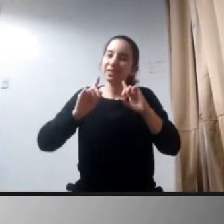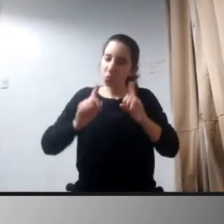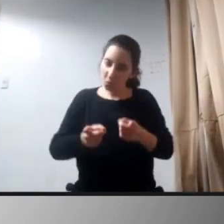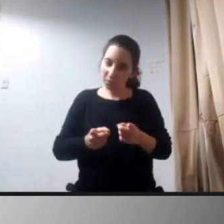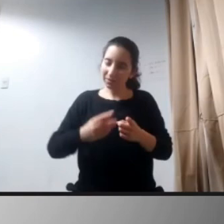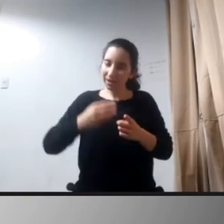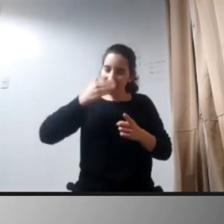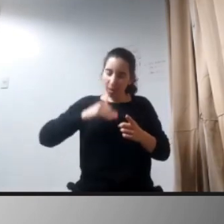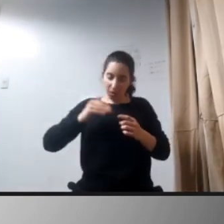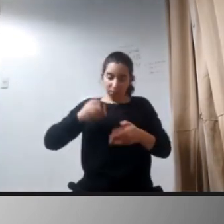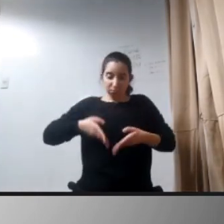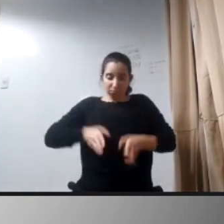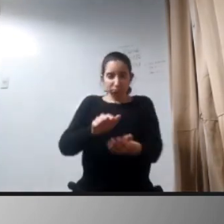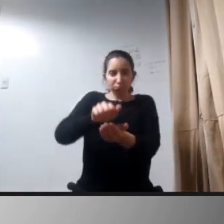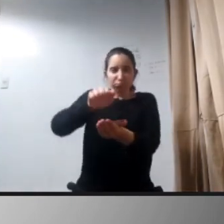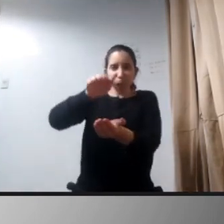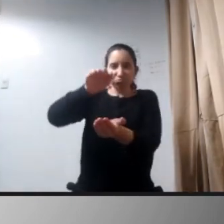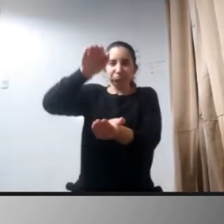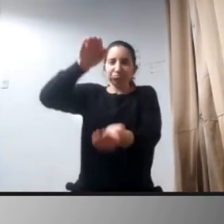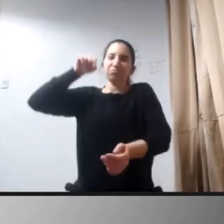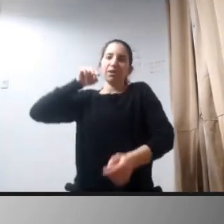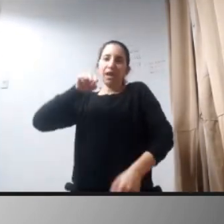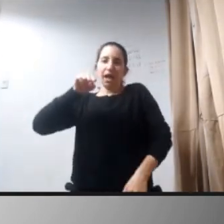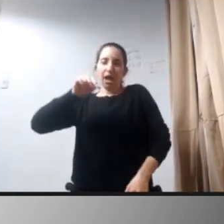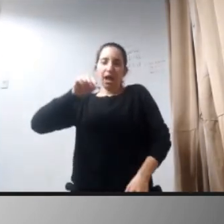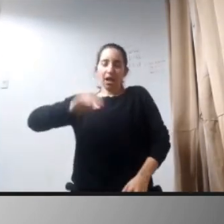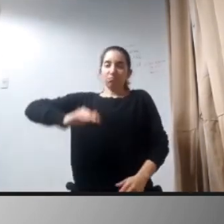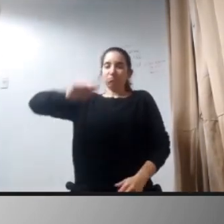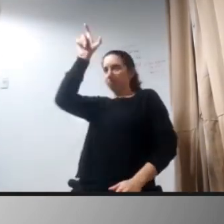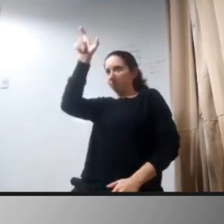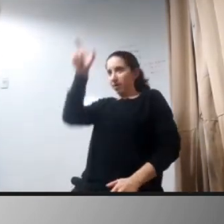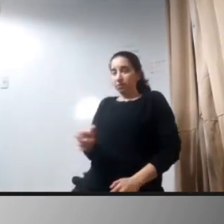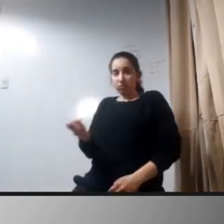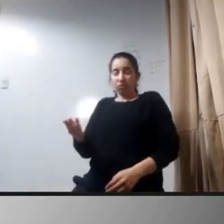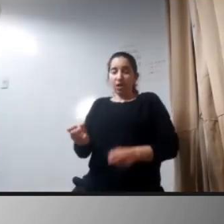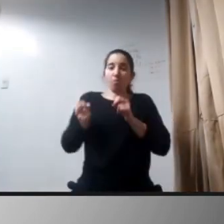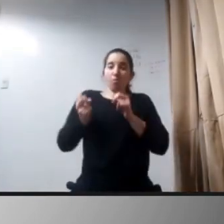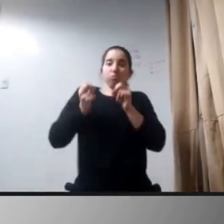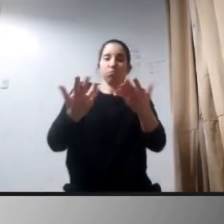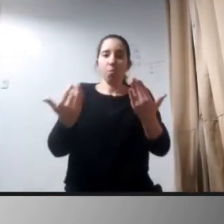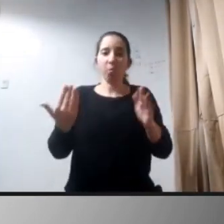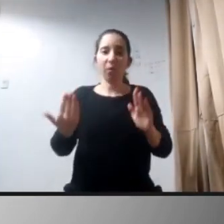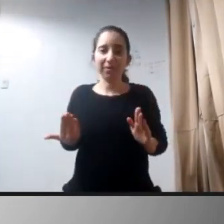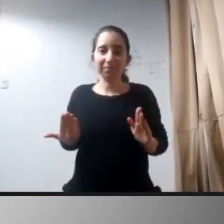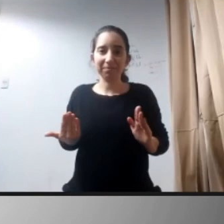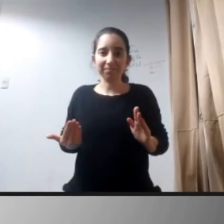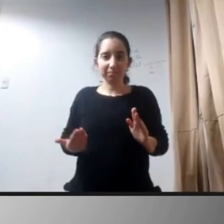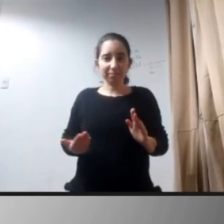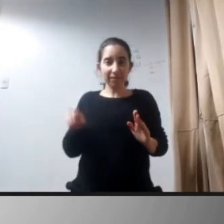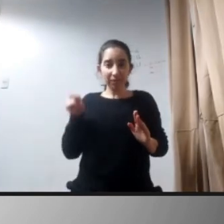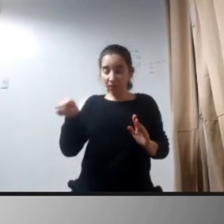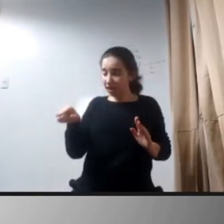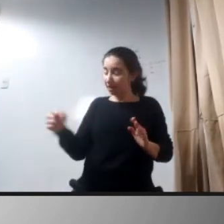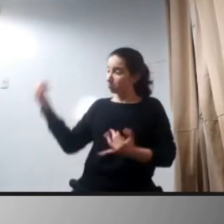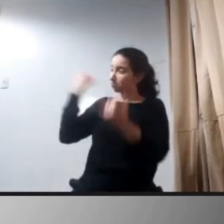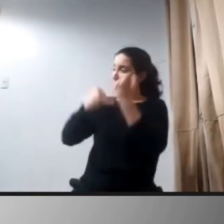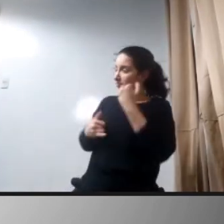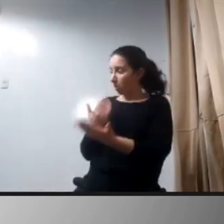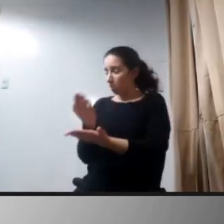que después como ser humano sí se puede manifestar y nosotros tenemos que ver qué es lo que le estamos